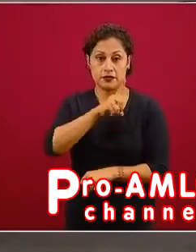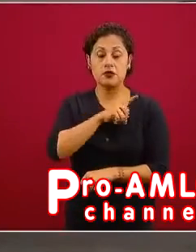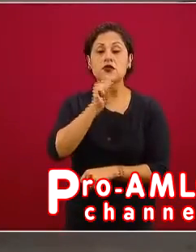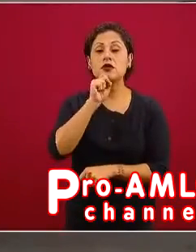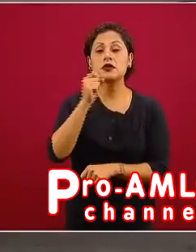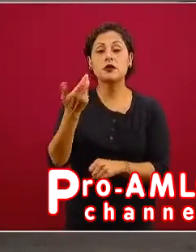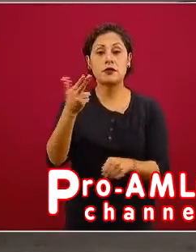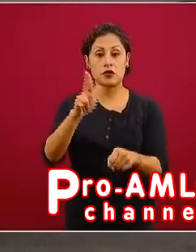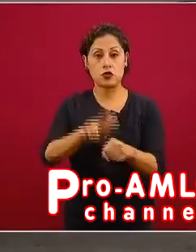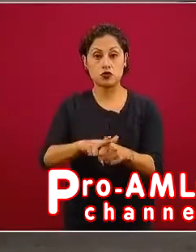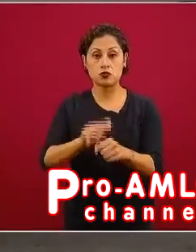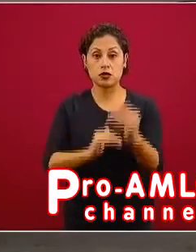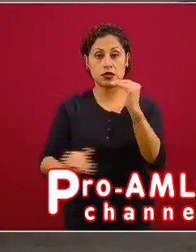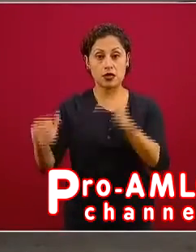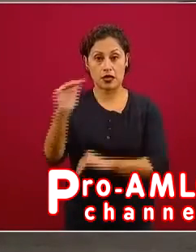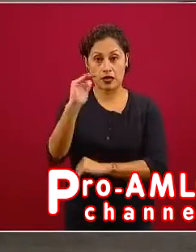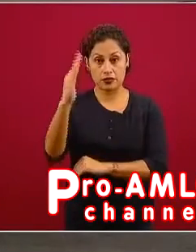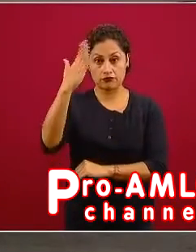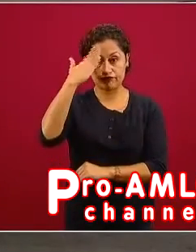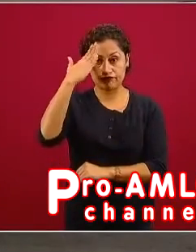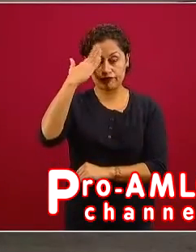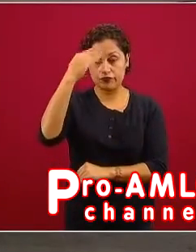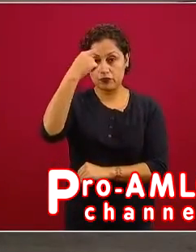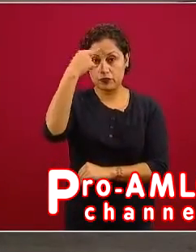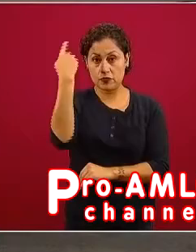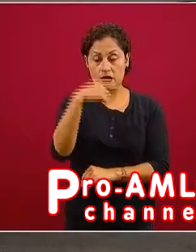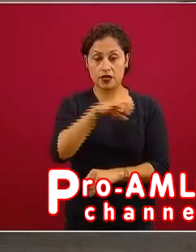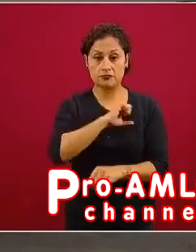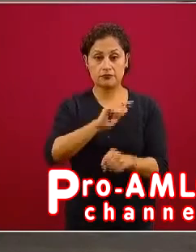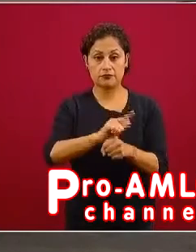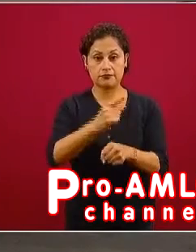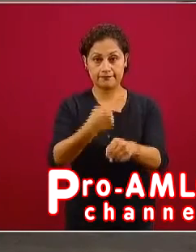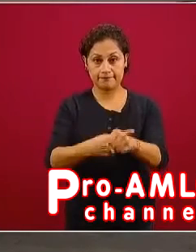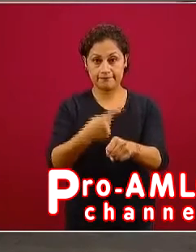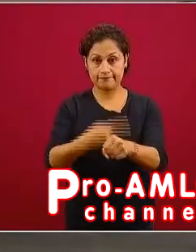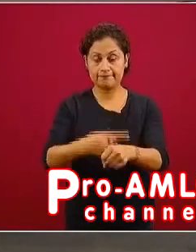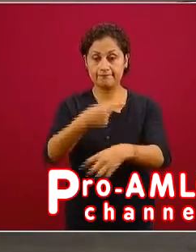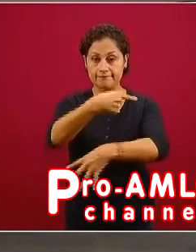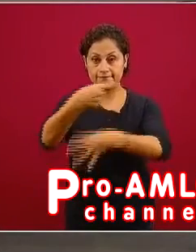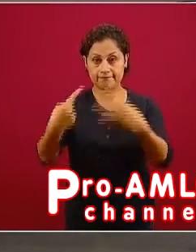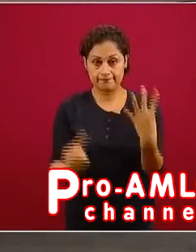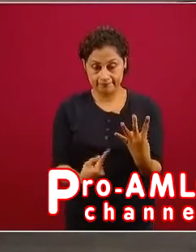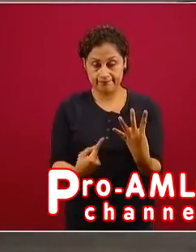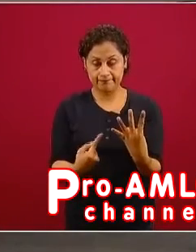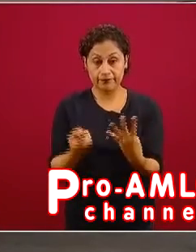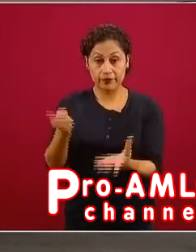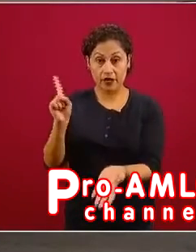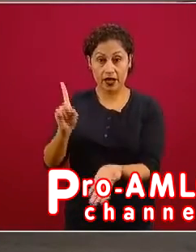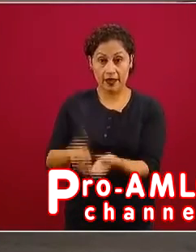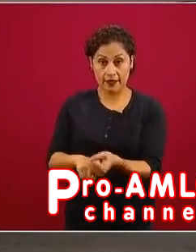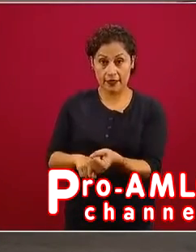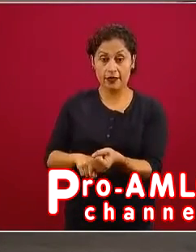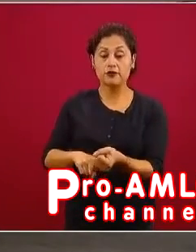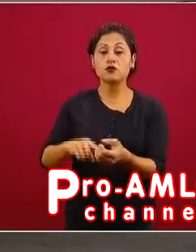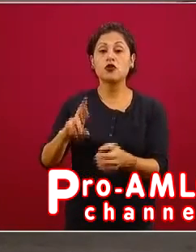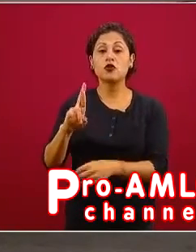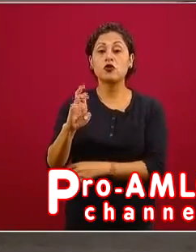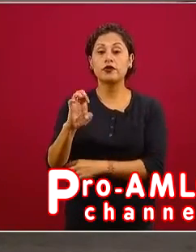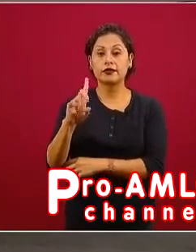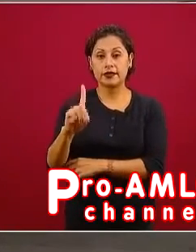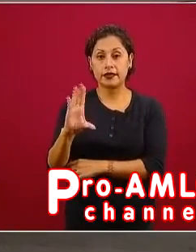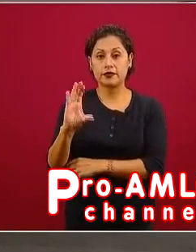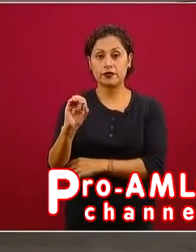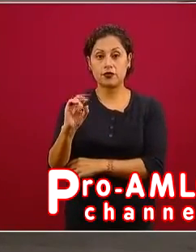alta especialidad. Esta red COVID tiene hasta ahorita definidos